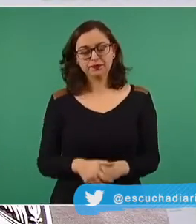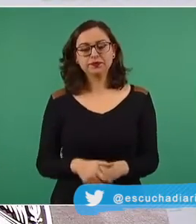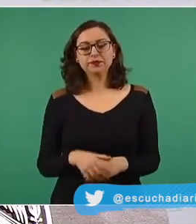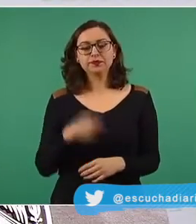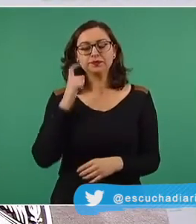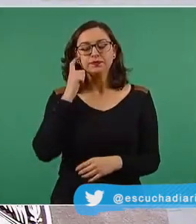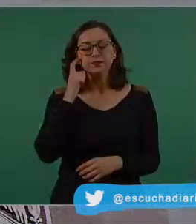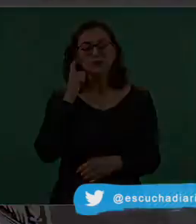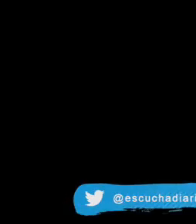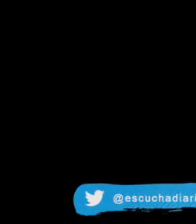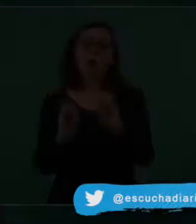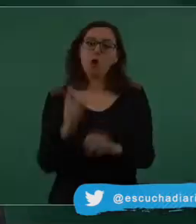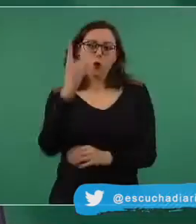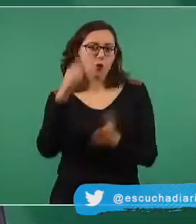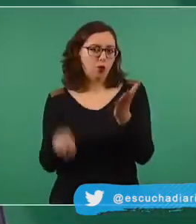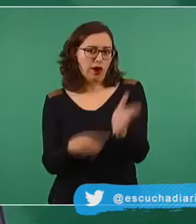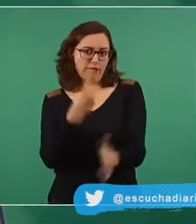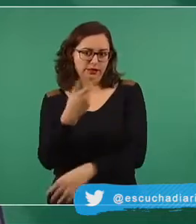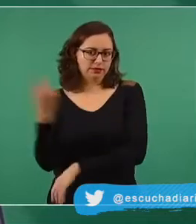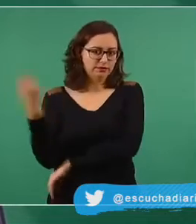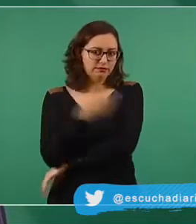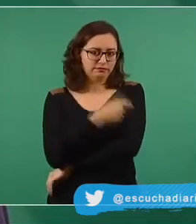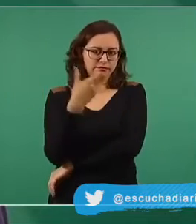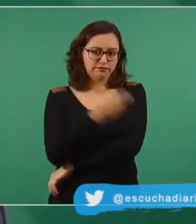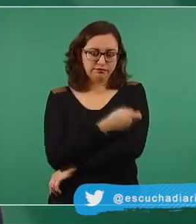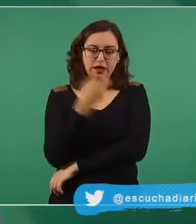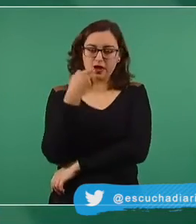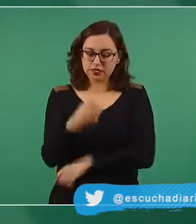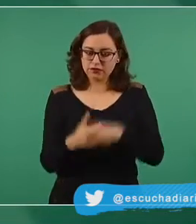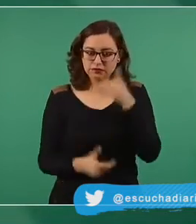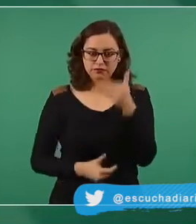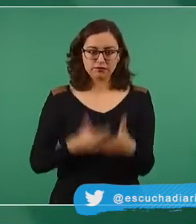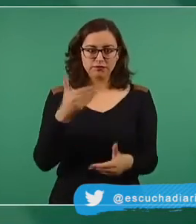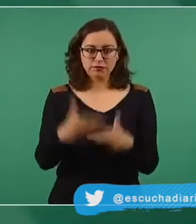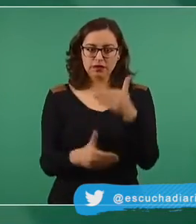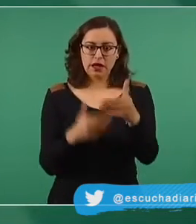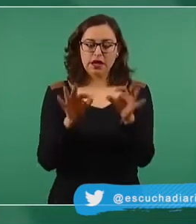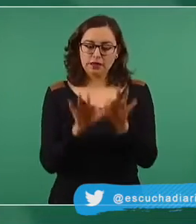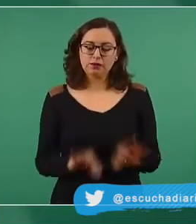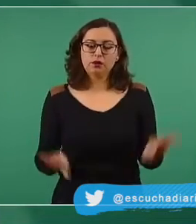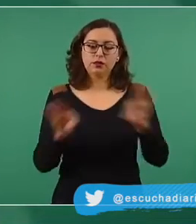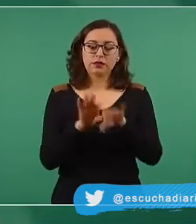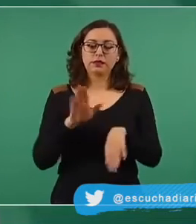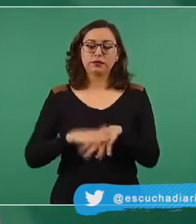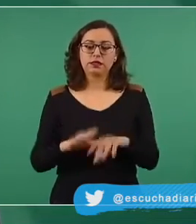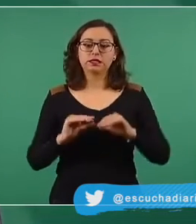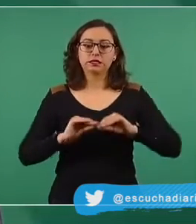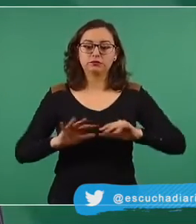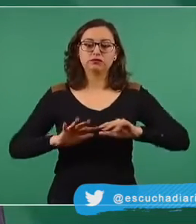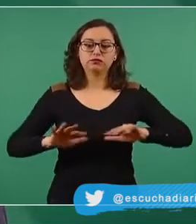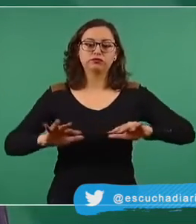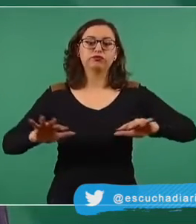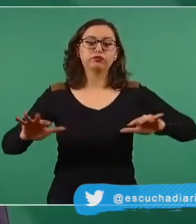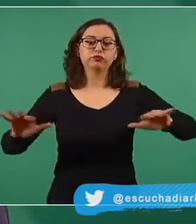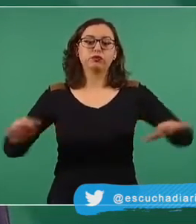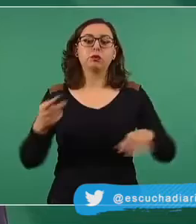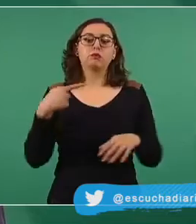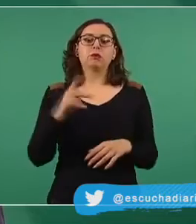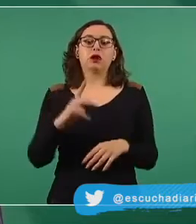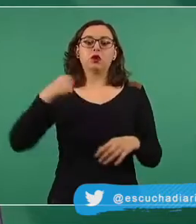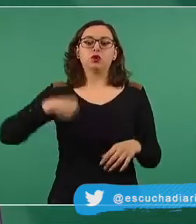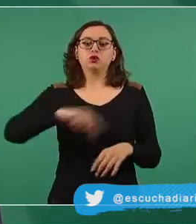Querétaro 92%, Quintana Roo y Sinaloa 86%. Esta semana México recibirá